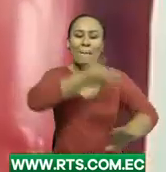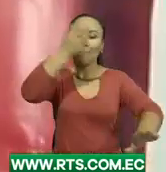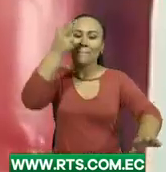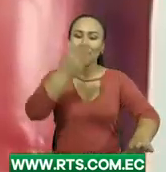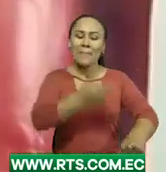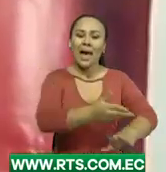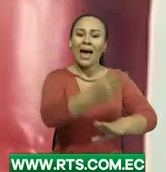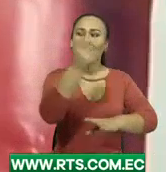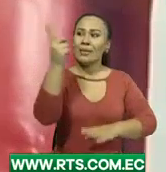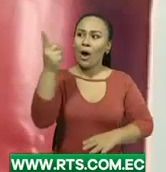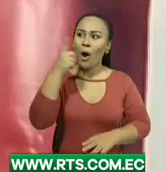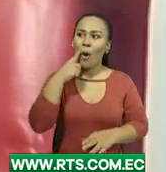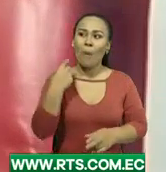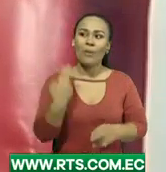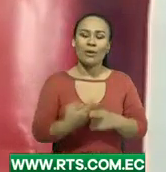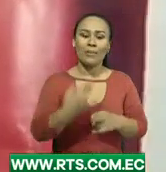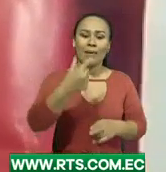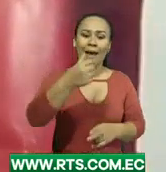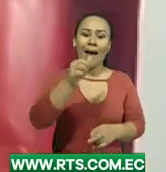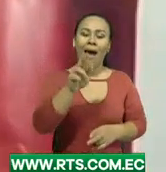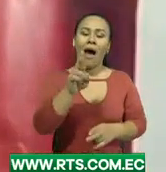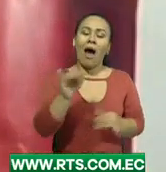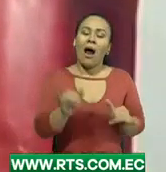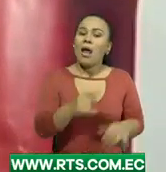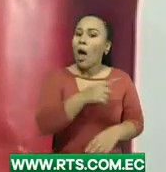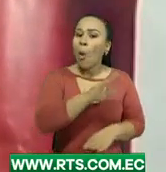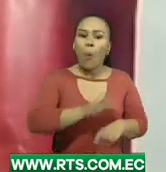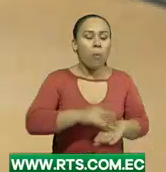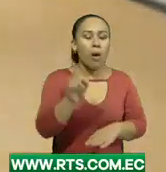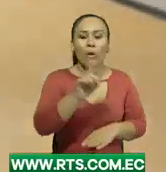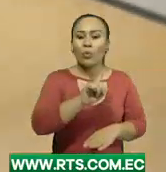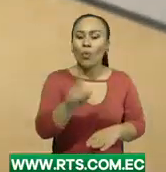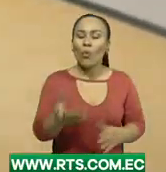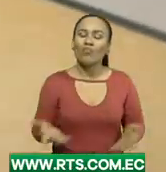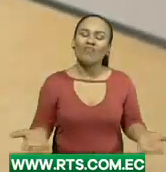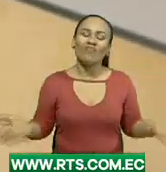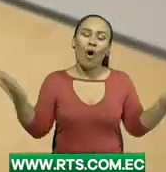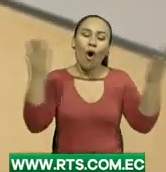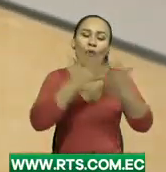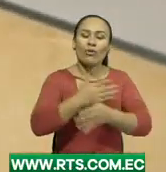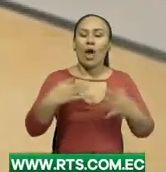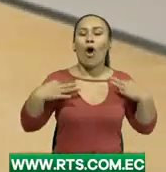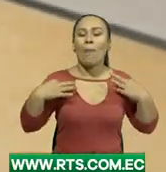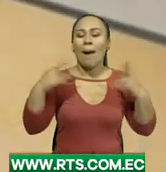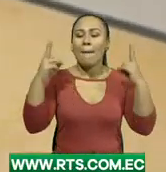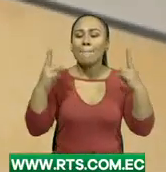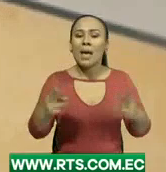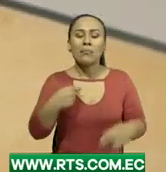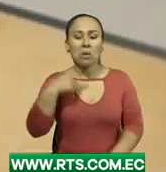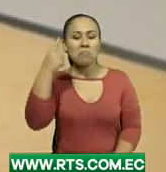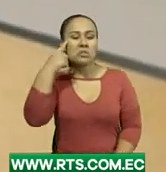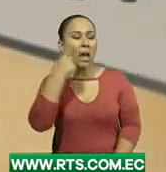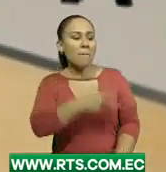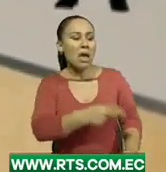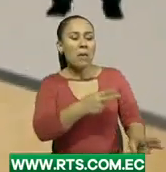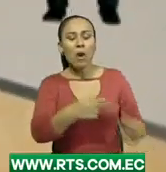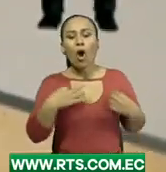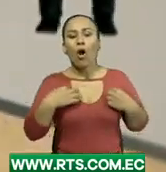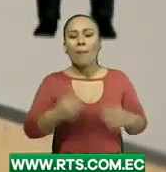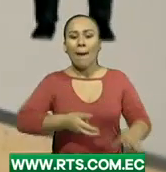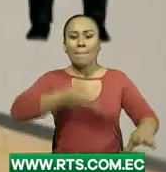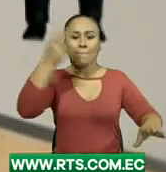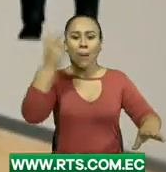ellos era Gary, y quien pagó inocentemente. Como mi hija andaba vestido casi así mismo como esa otra persona, lo confundieron y le